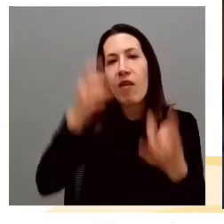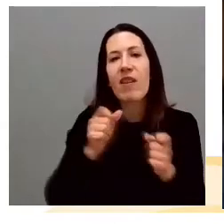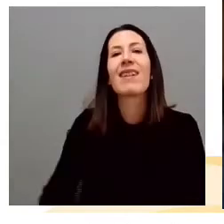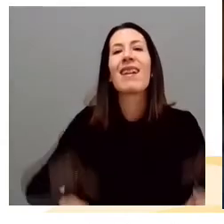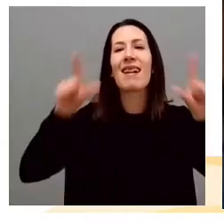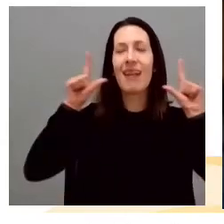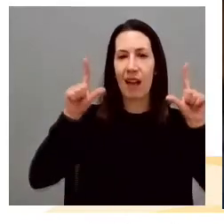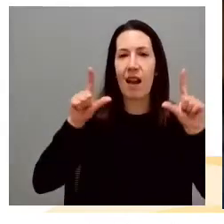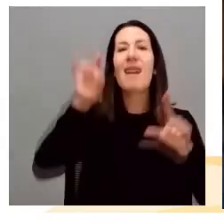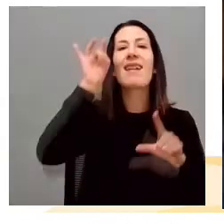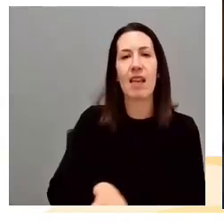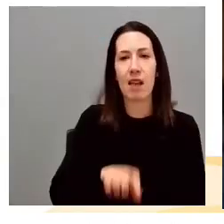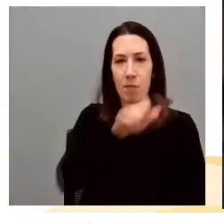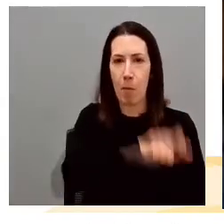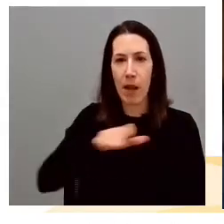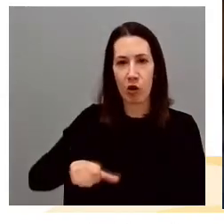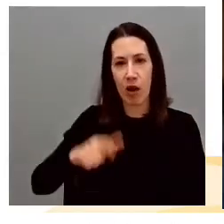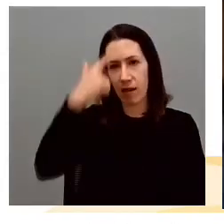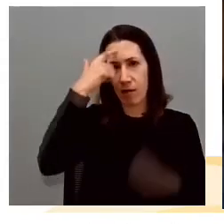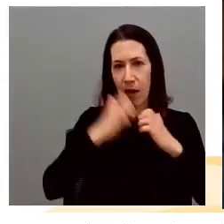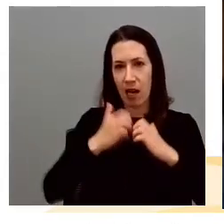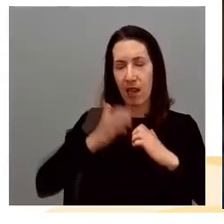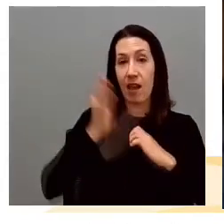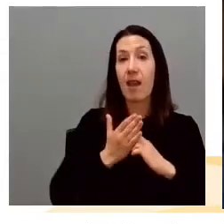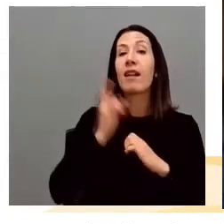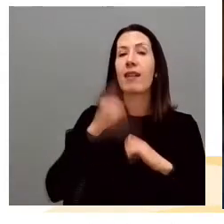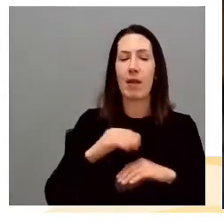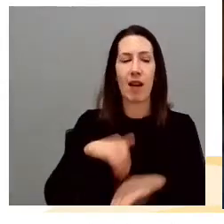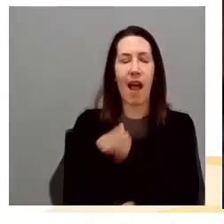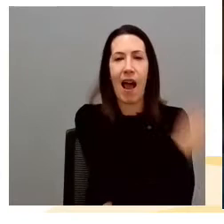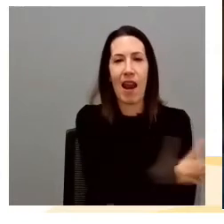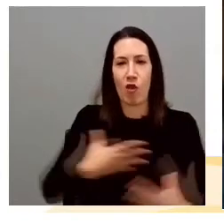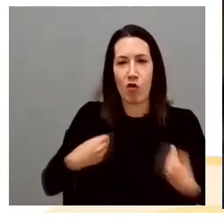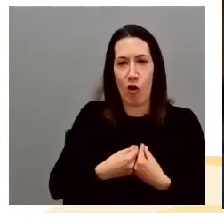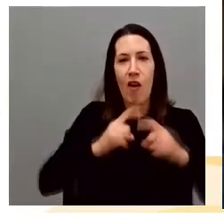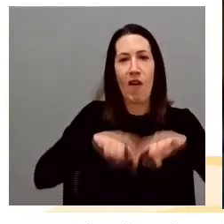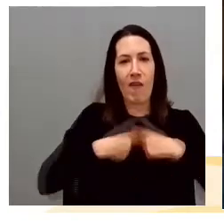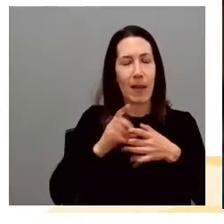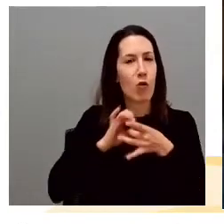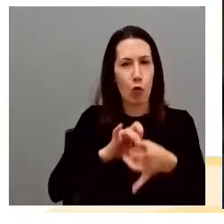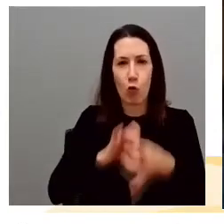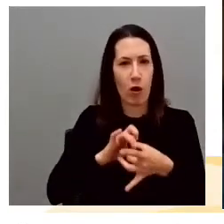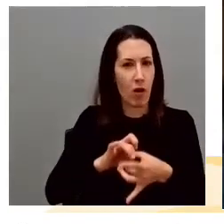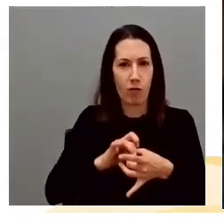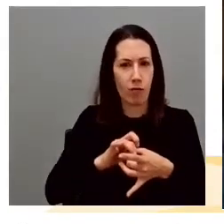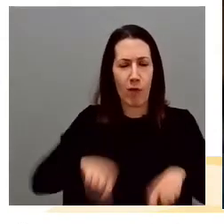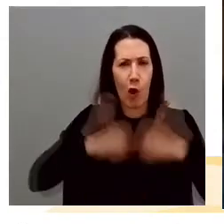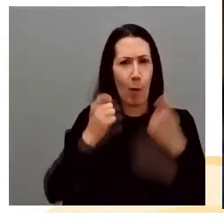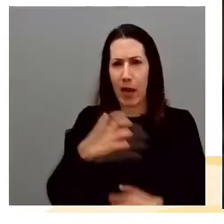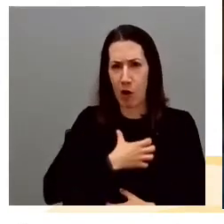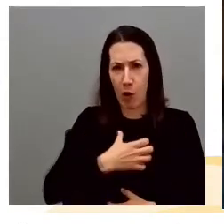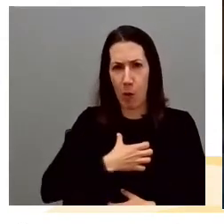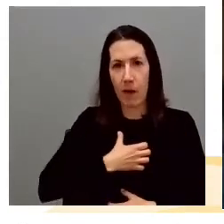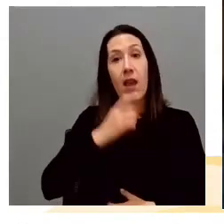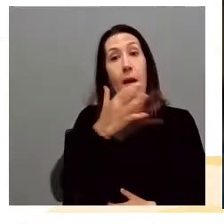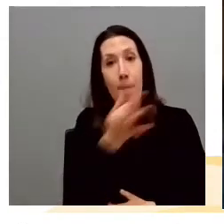sean las propias personas con parálisis cerebral junto a sus familias, en una unión absolutamente indestructible al